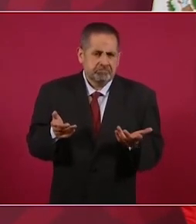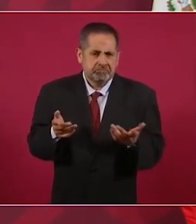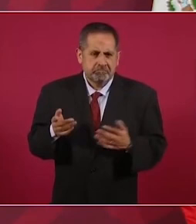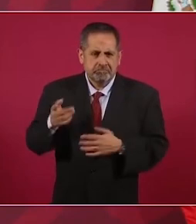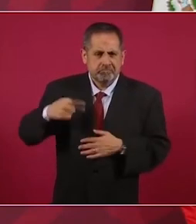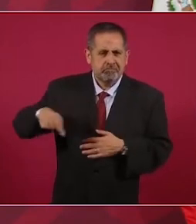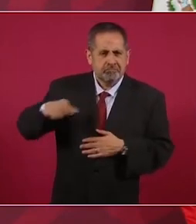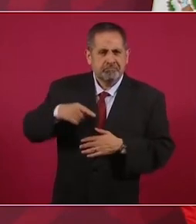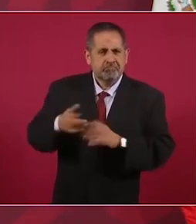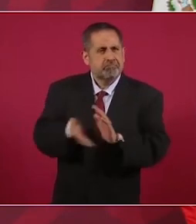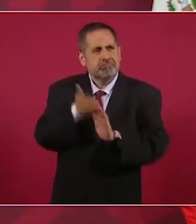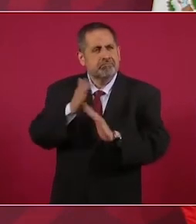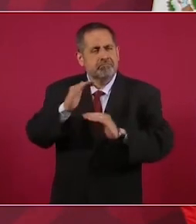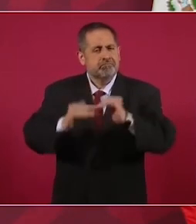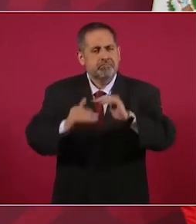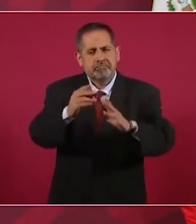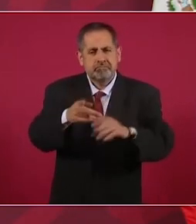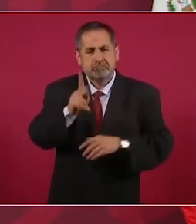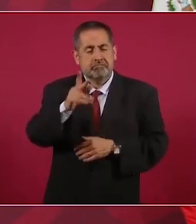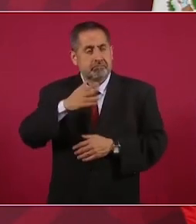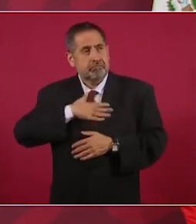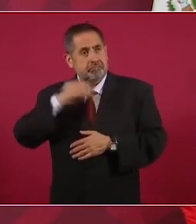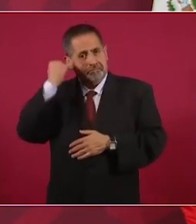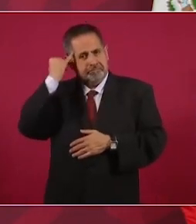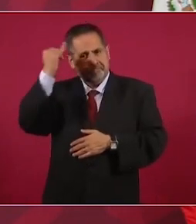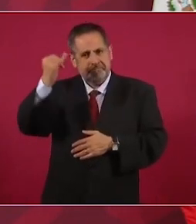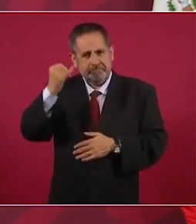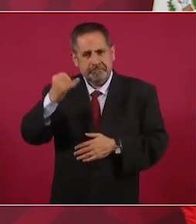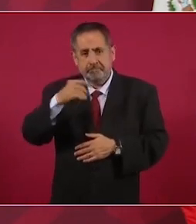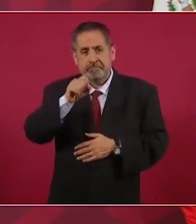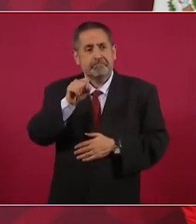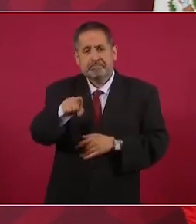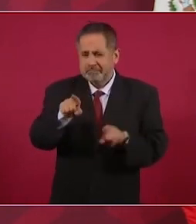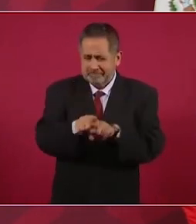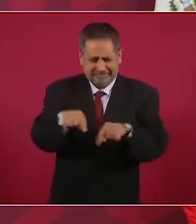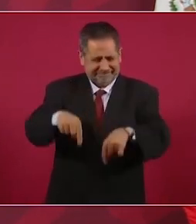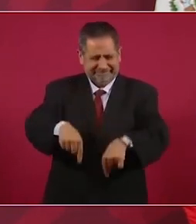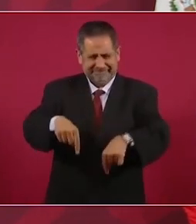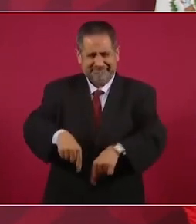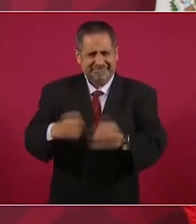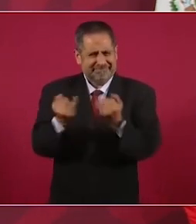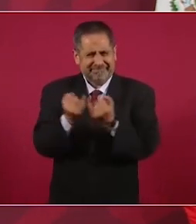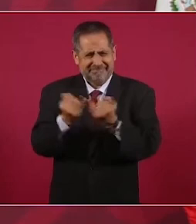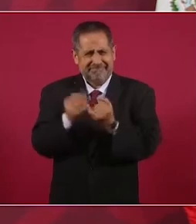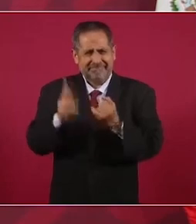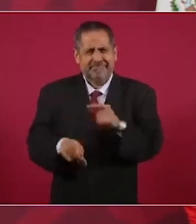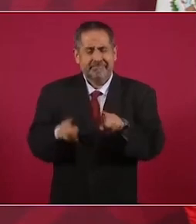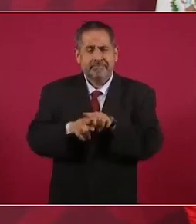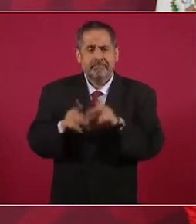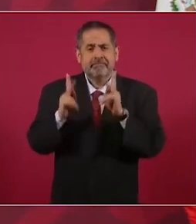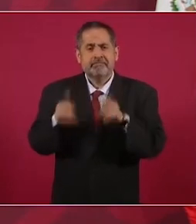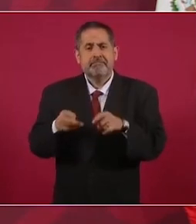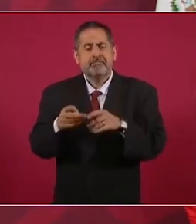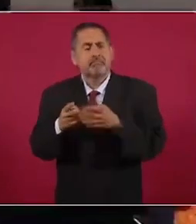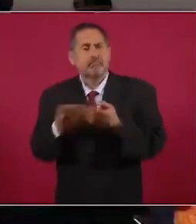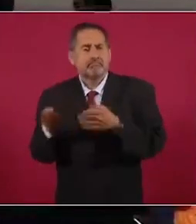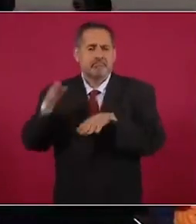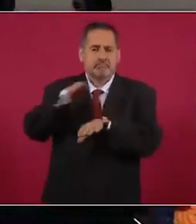mientras se construía la obra. Pero yo era de la idea de hacer lo que hicimos aquí con los segundos pisos.